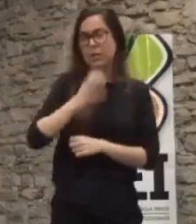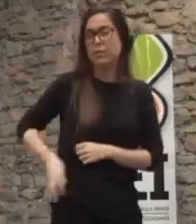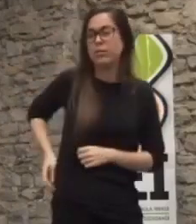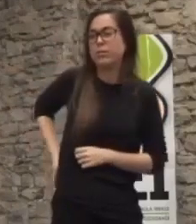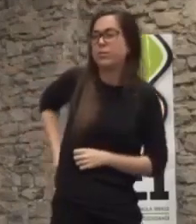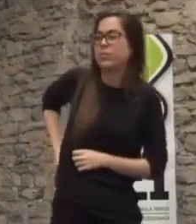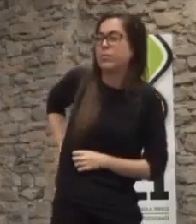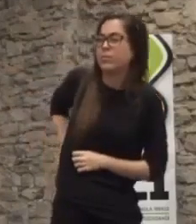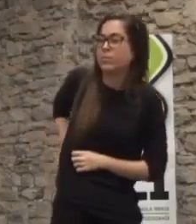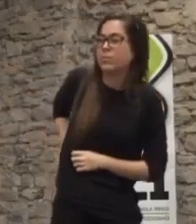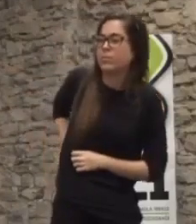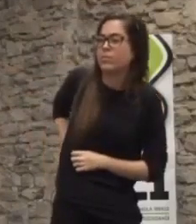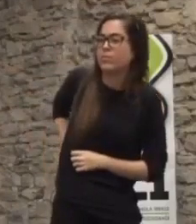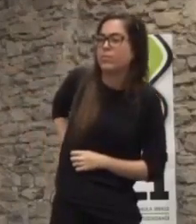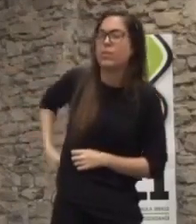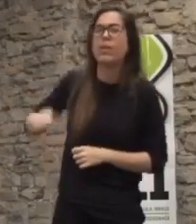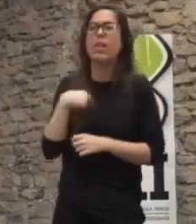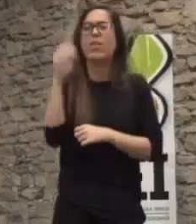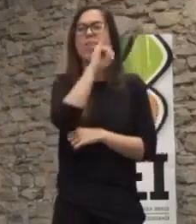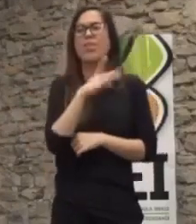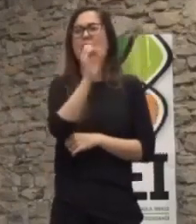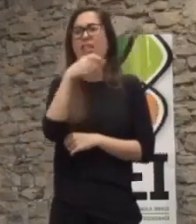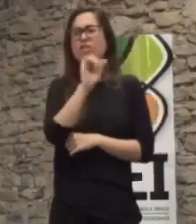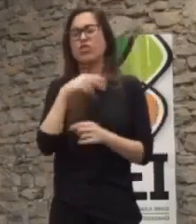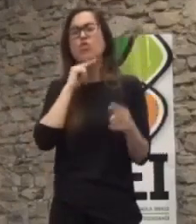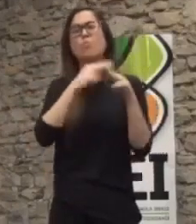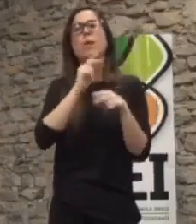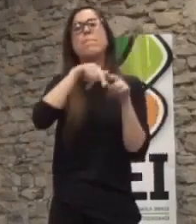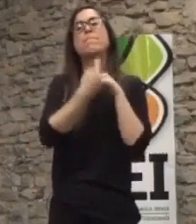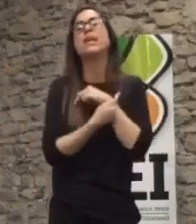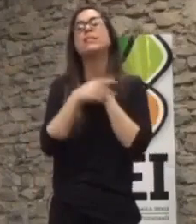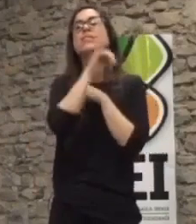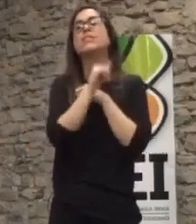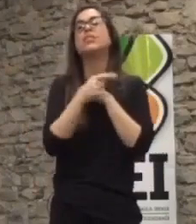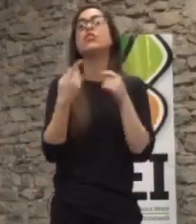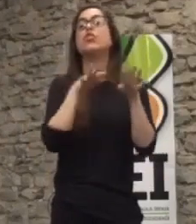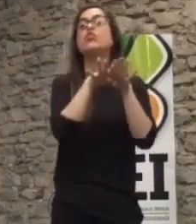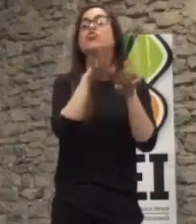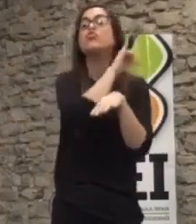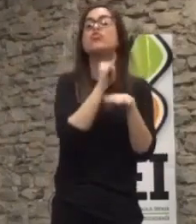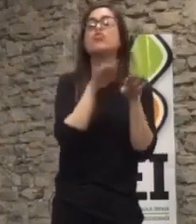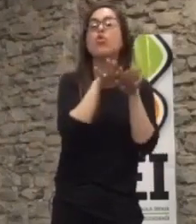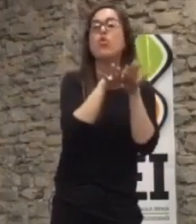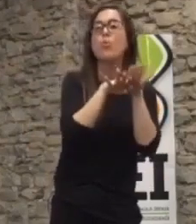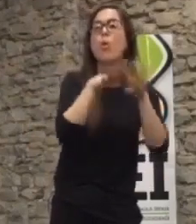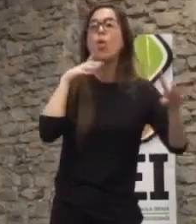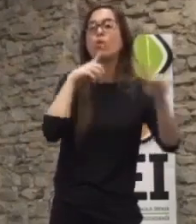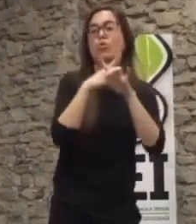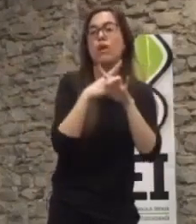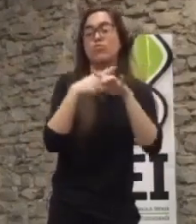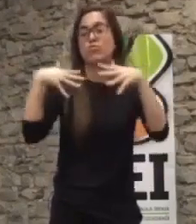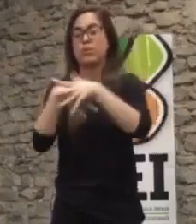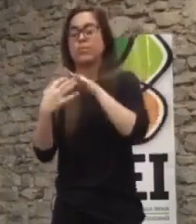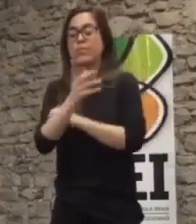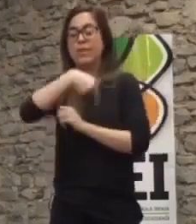a contaros qué es ZAS. ZAS es el nombre y las siglas en euskera de la Red Vasca Antirrumores, Zurrumurruen Aurkako Sarea. Somos una red de